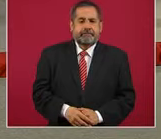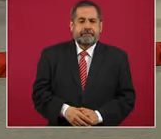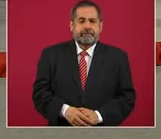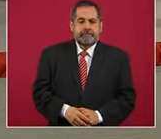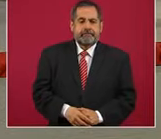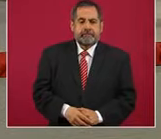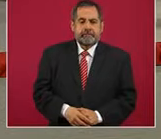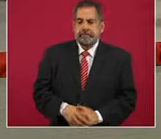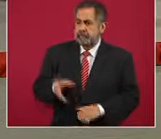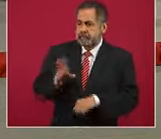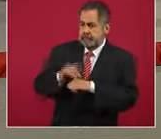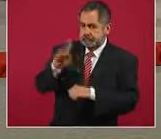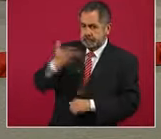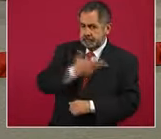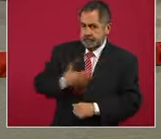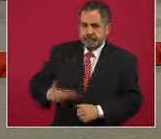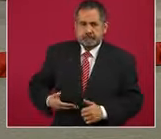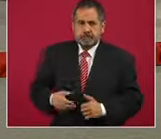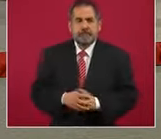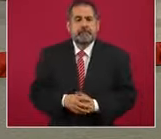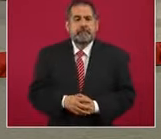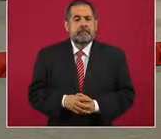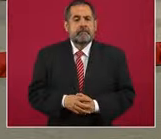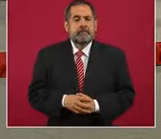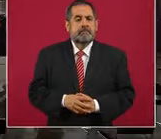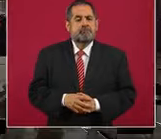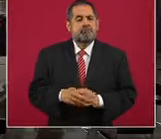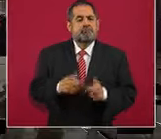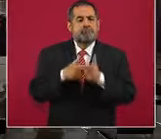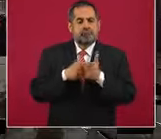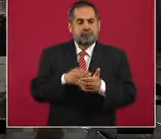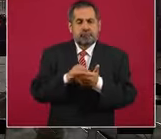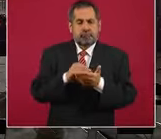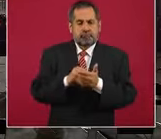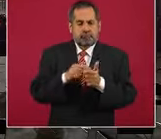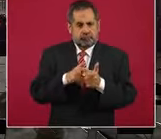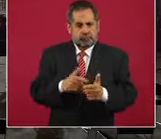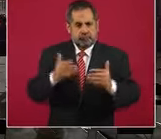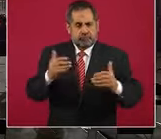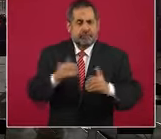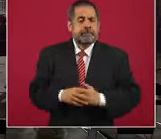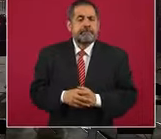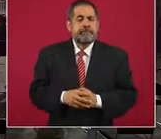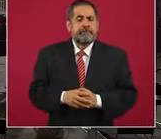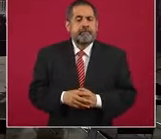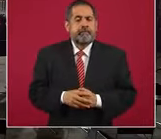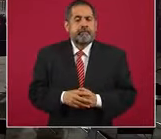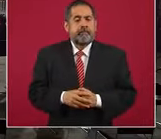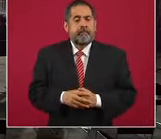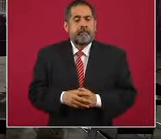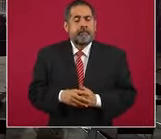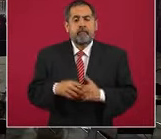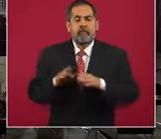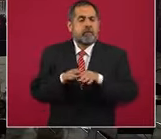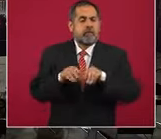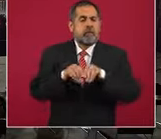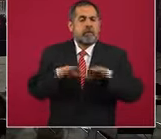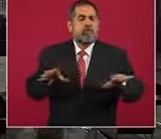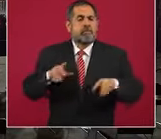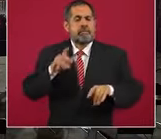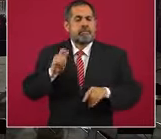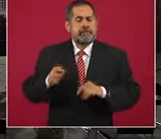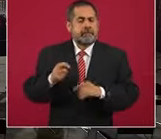Con permiso, señor presidente. Continuando con la presentación, la que sigue, por favor. Vamos a ver ahorita el despliegue de las